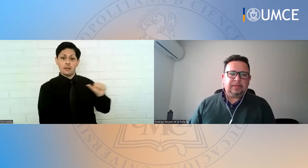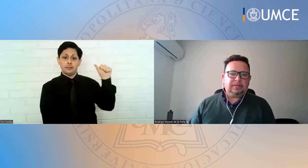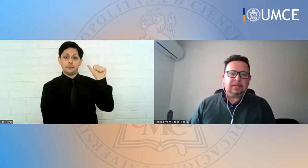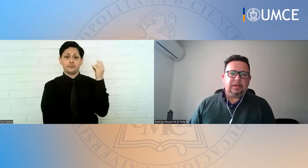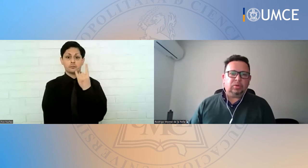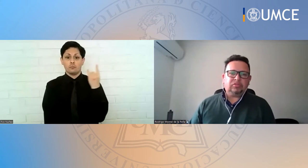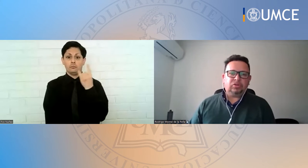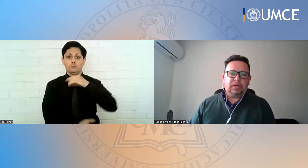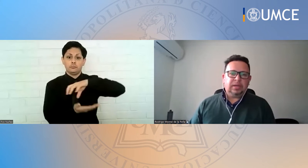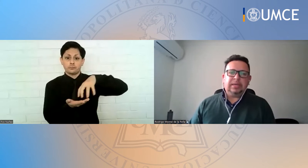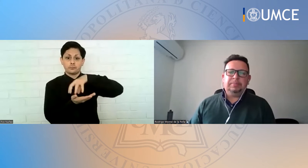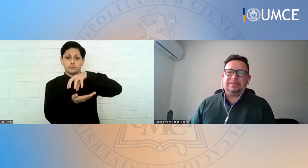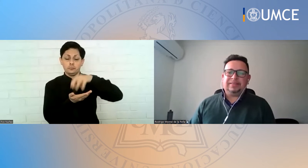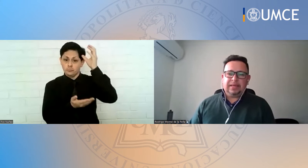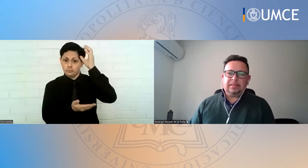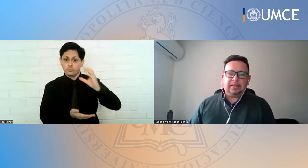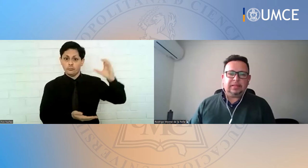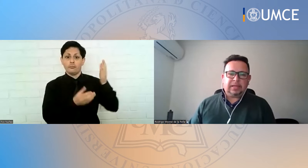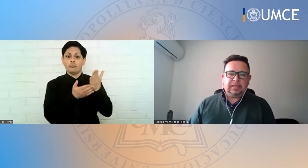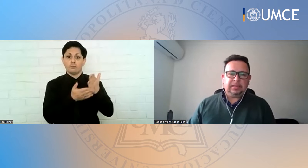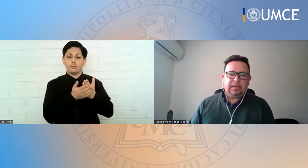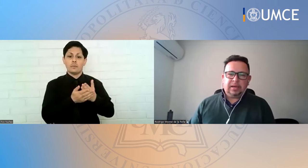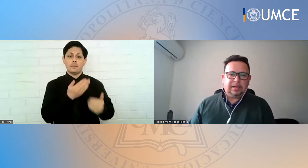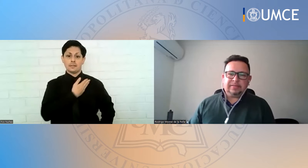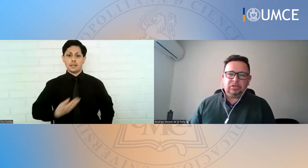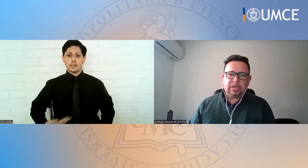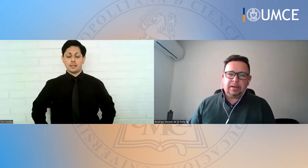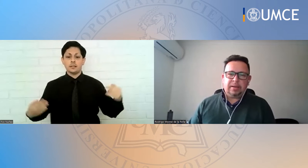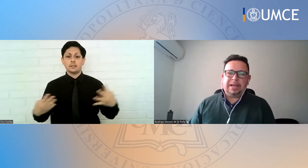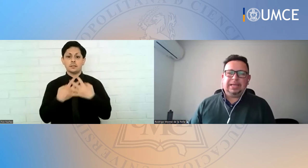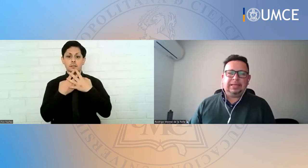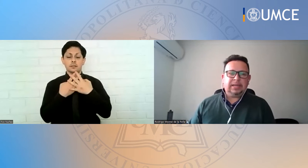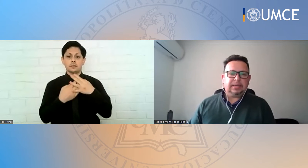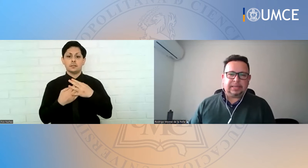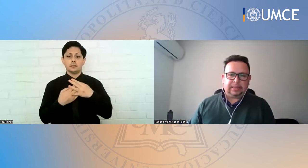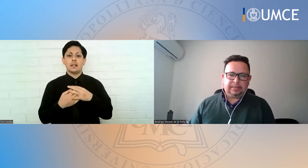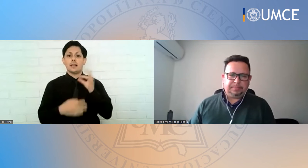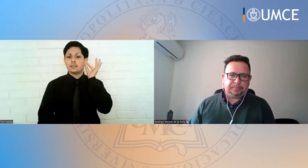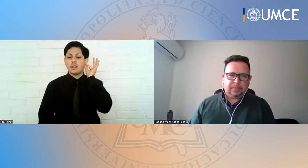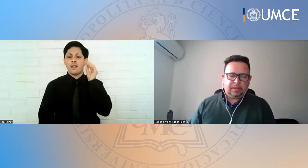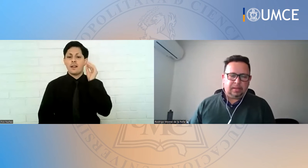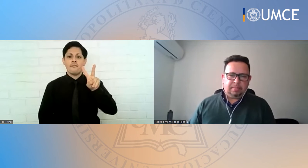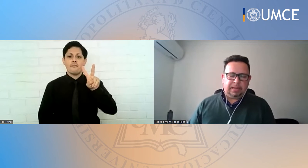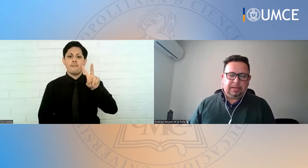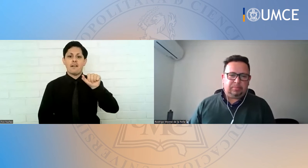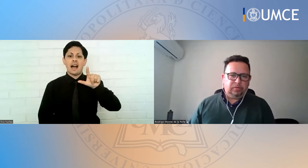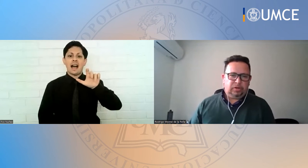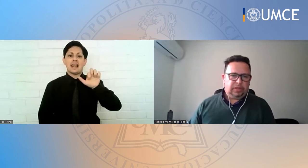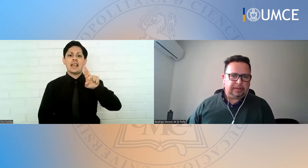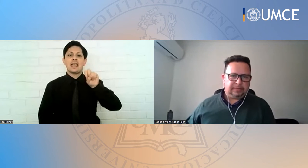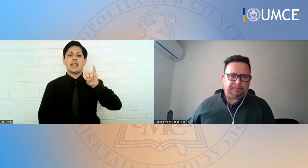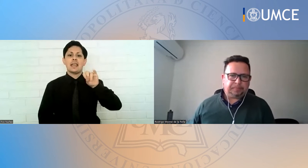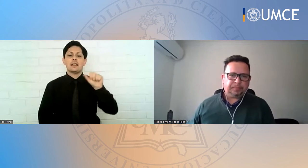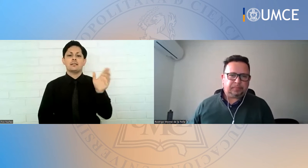de Ciencias de la Educación y presidenta de esta red, a la señora Valeria Rey. Valeria, muy